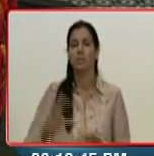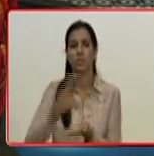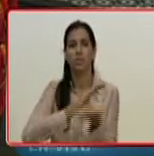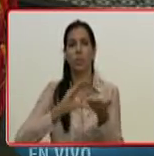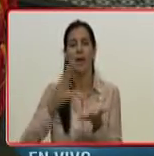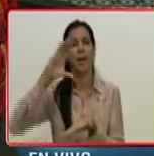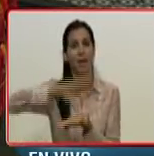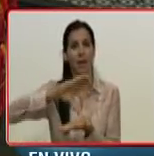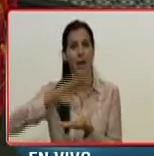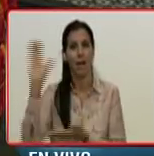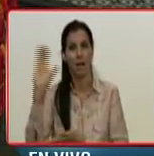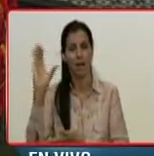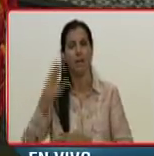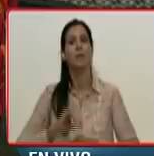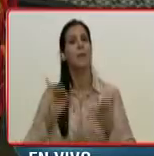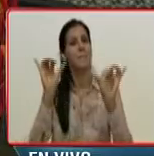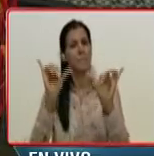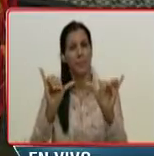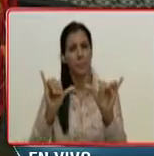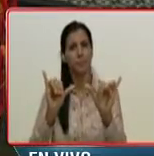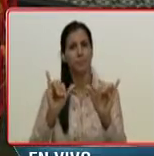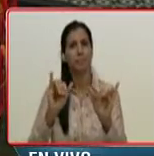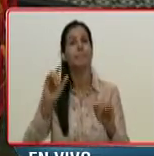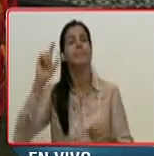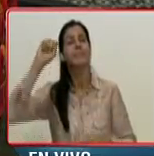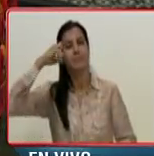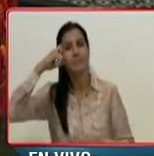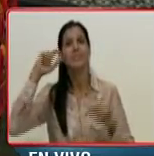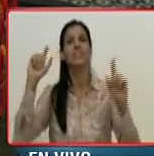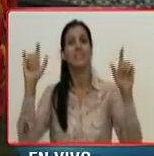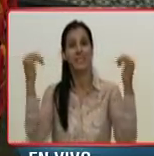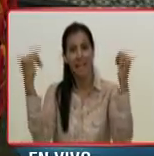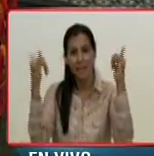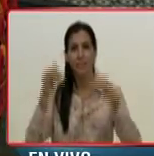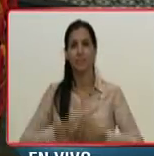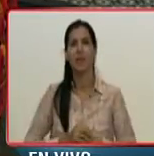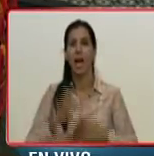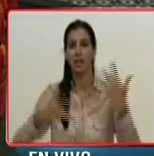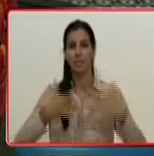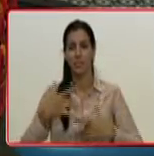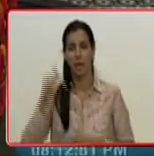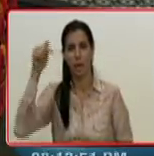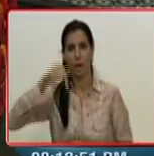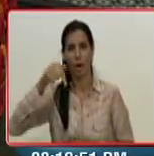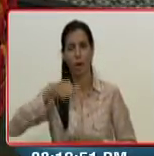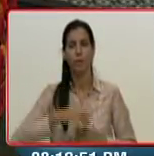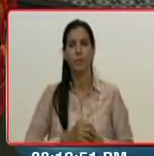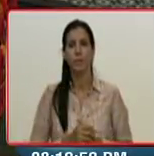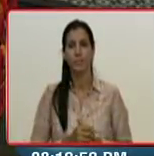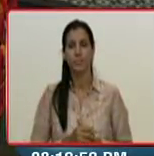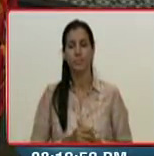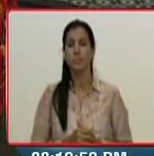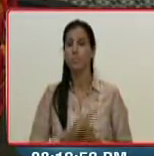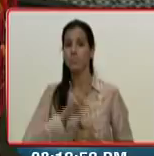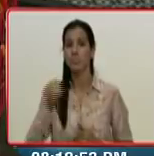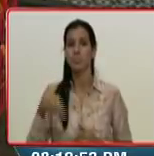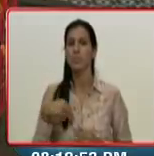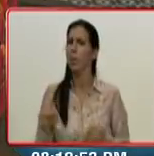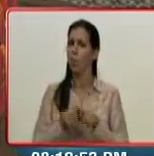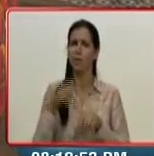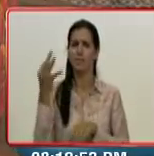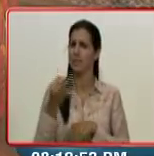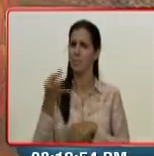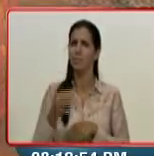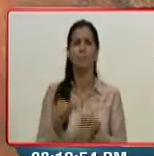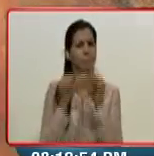capital a propósito de la conmemoración de esta actividad. Nosotros, como siempre, nos vamos a